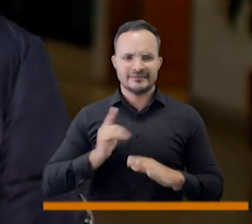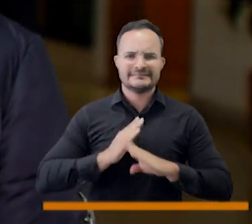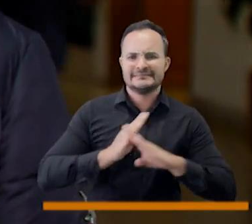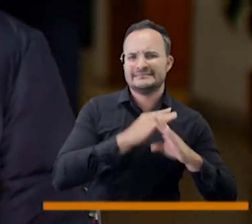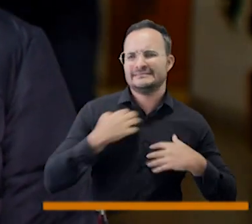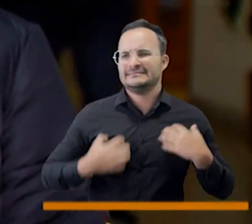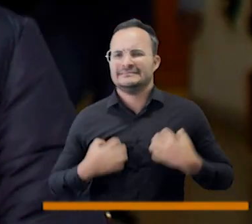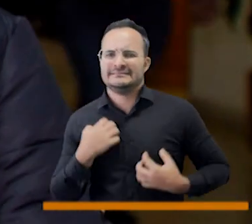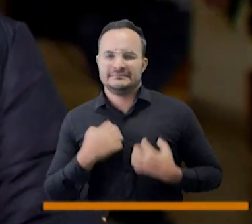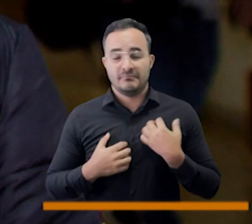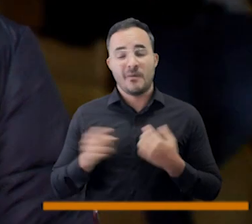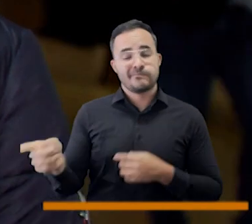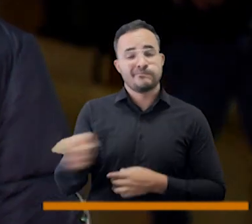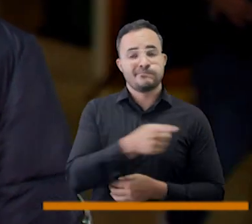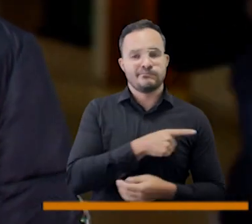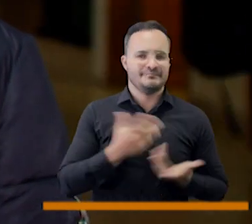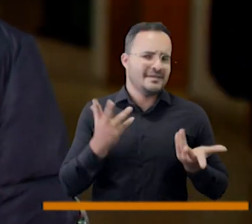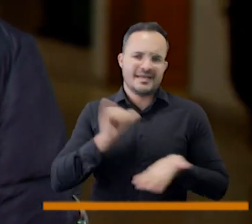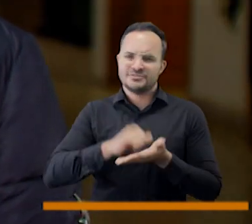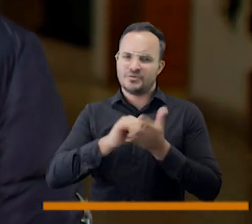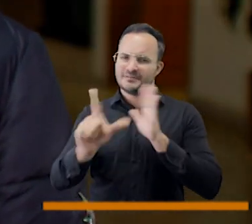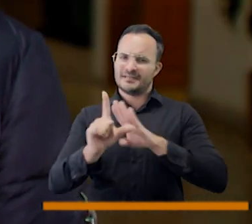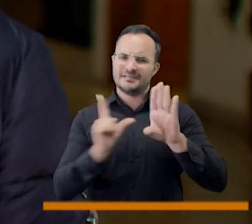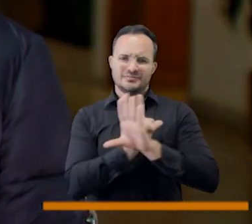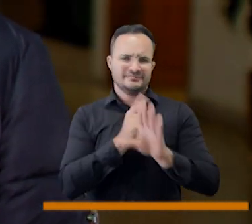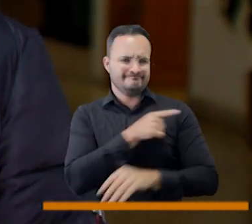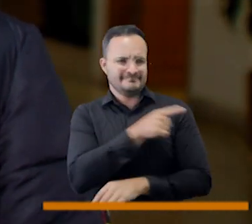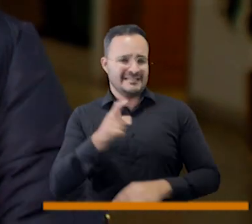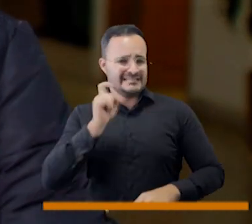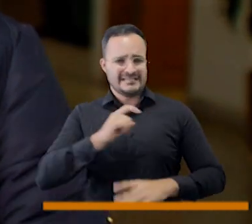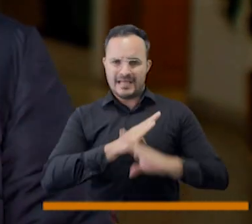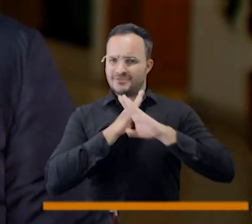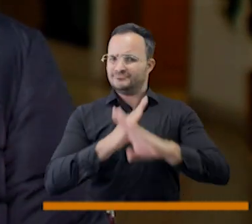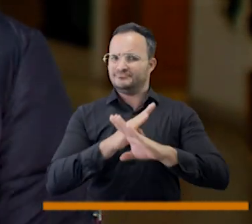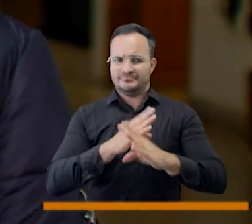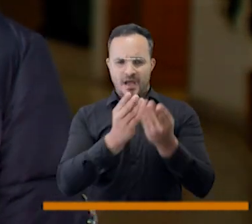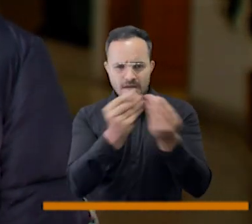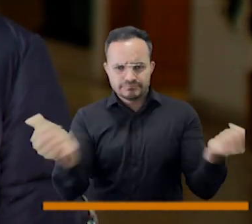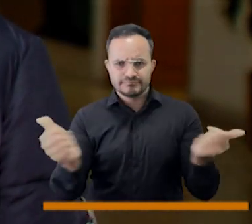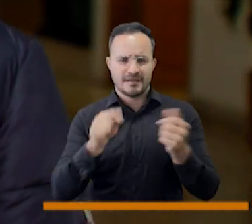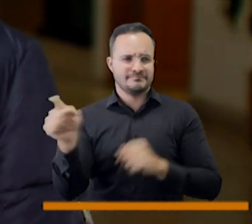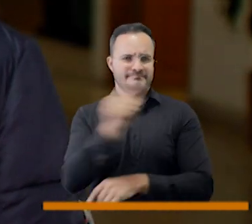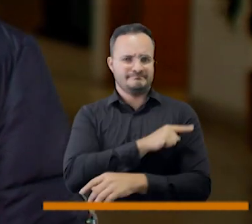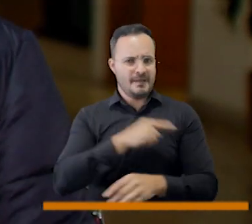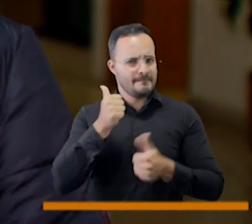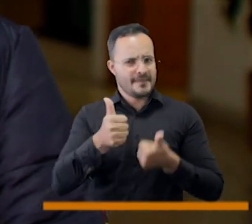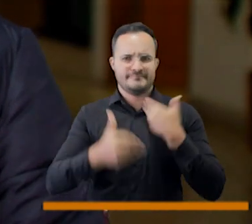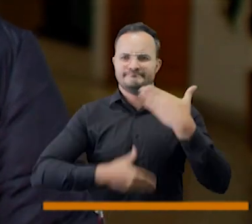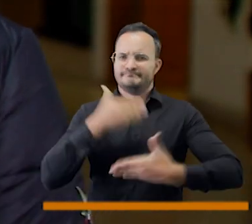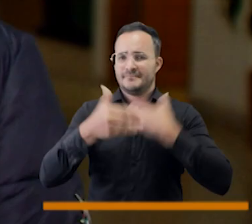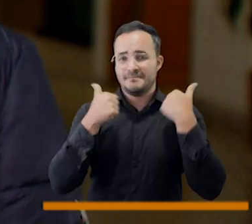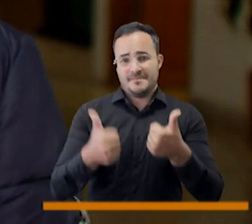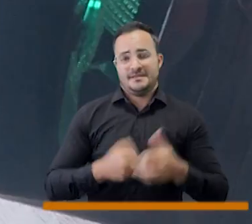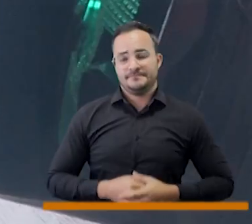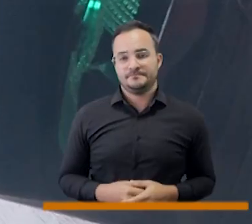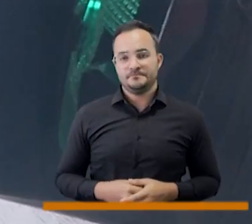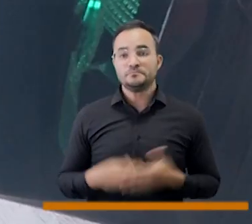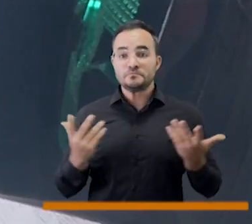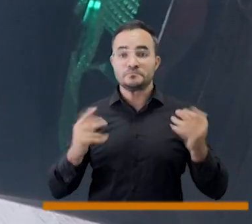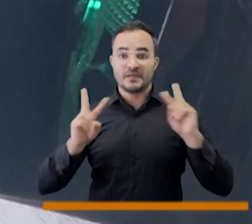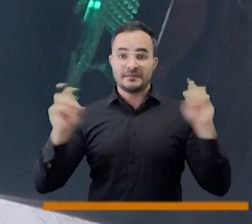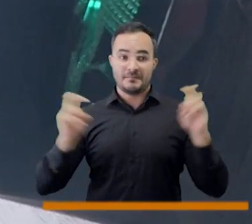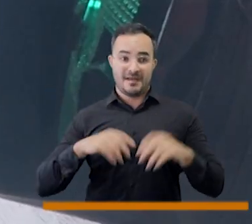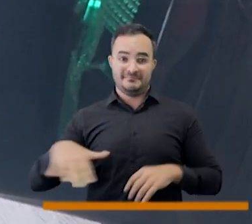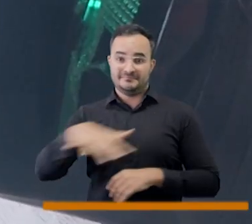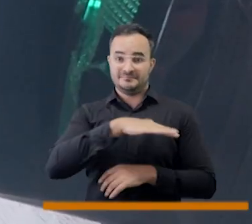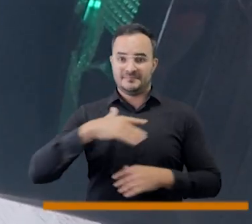la ciudadanía, y pues obviamente son delitos que se tienen que atacar con toda la condición operacional del Estado e interinstitucional.